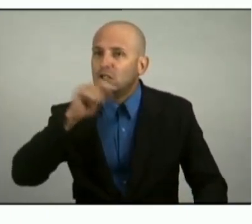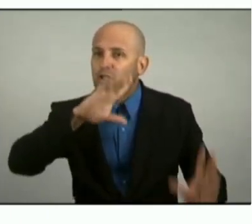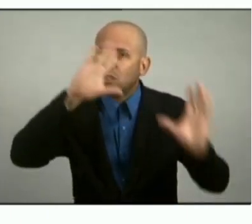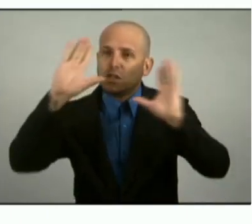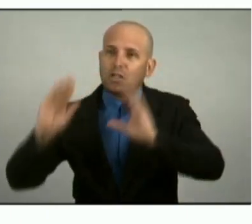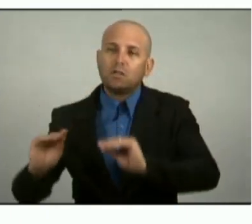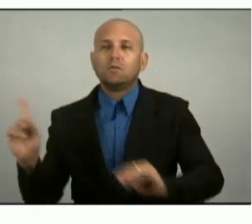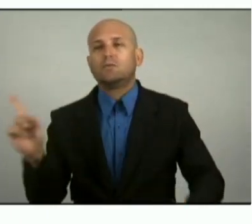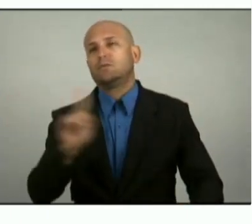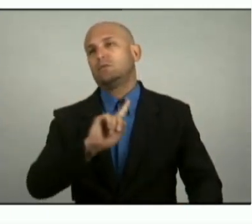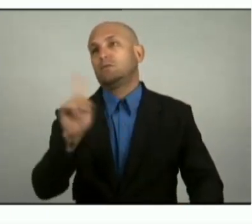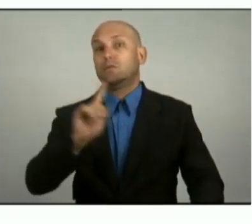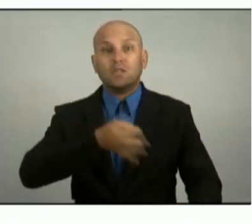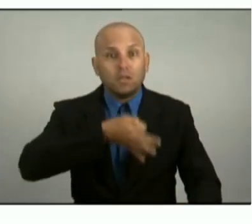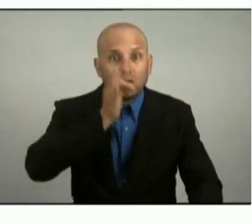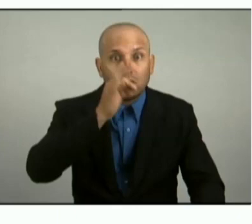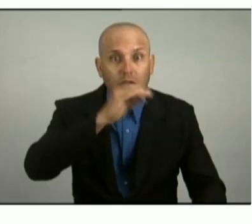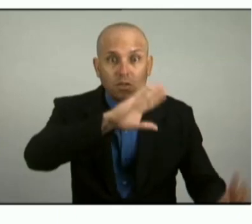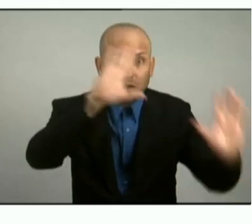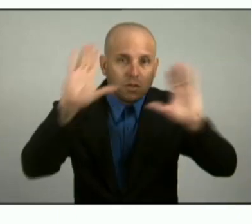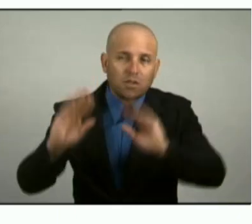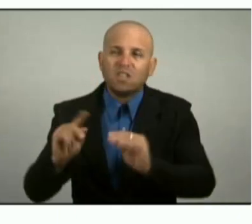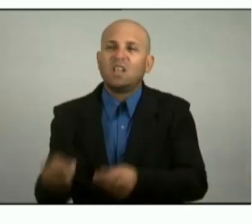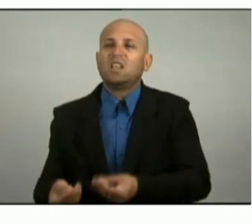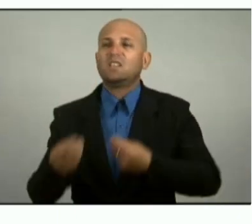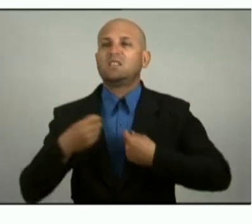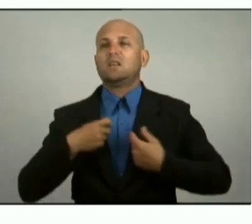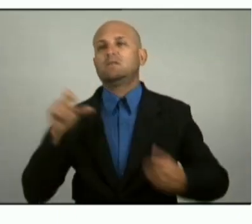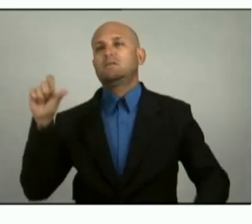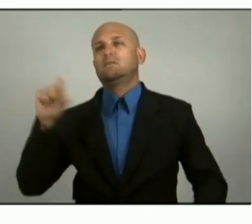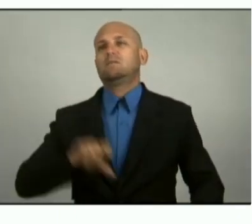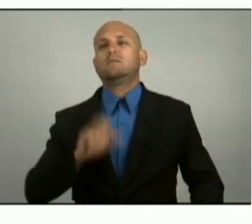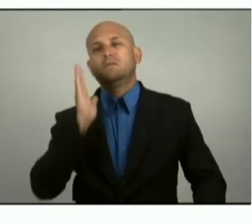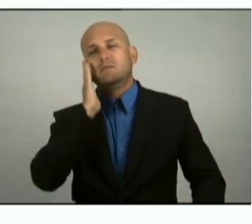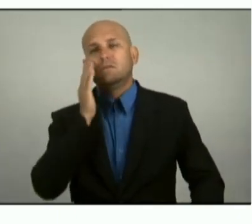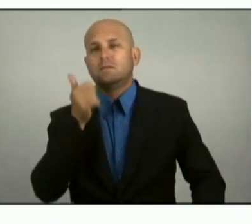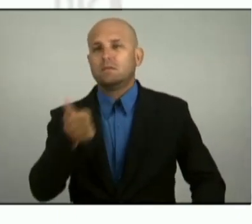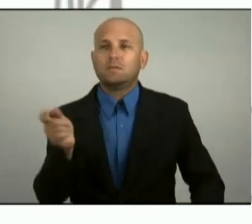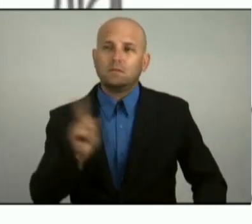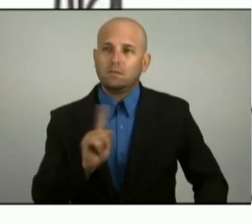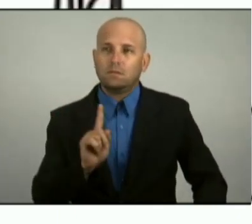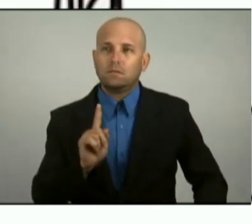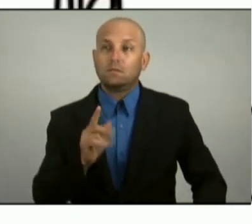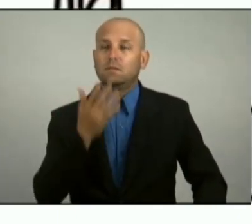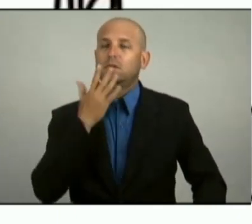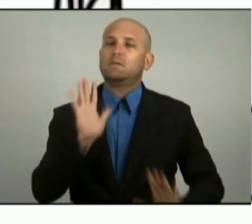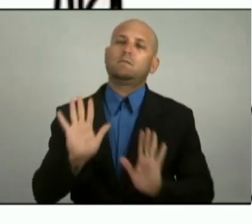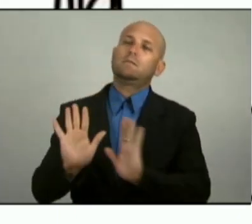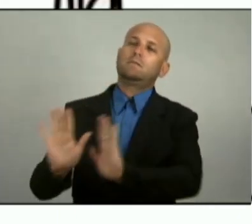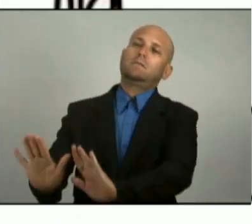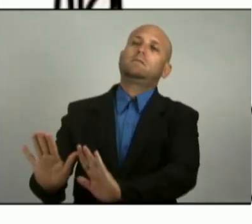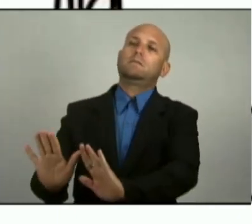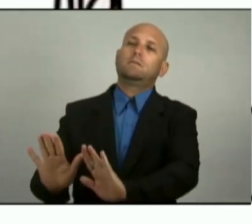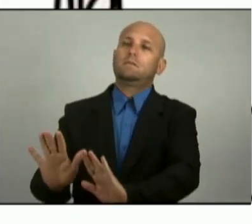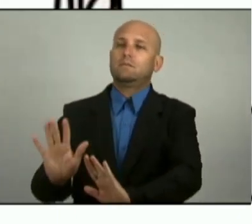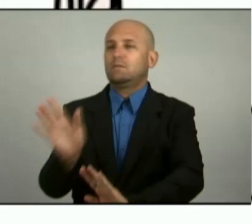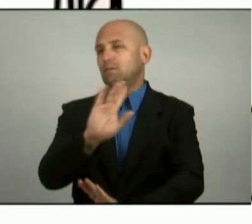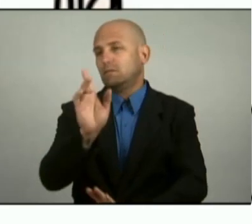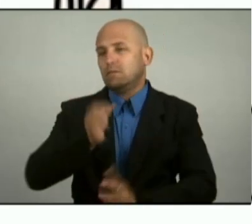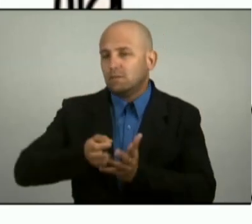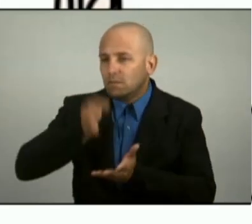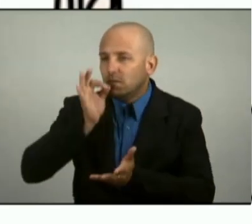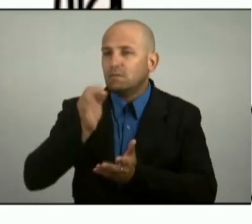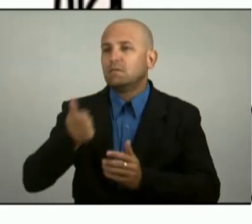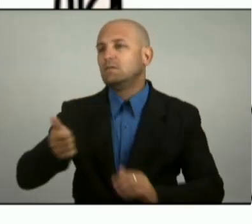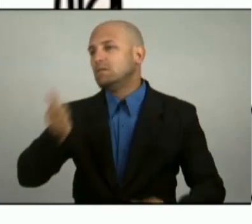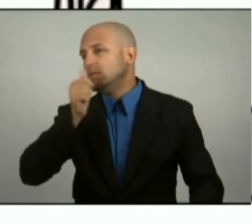cafeína como el alcohol pueden afectar el sueño es importante limitar o evitar su consumo especialmente antes